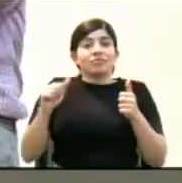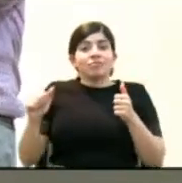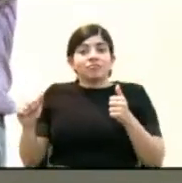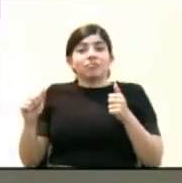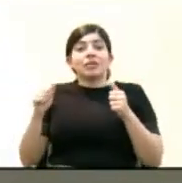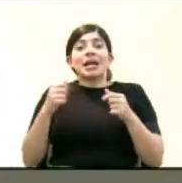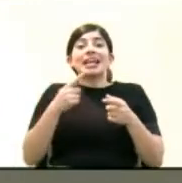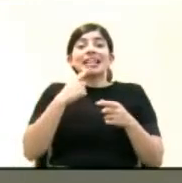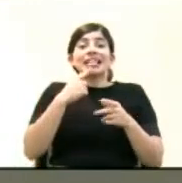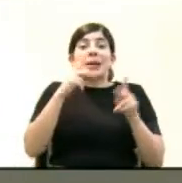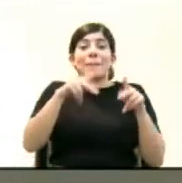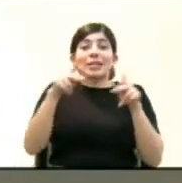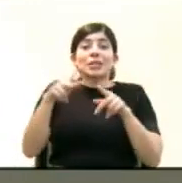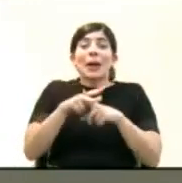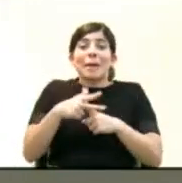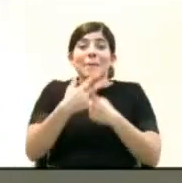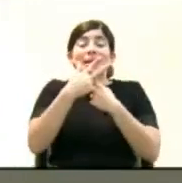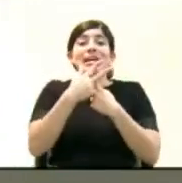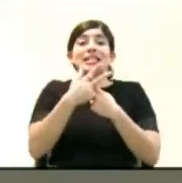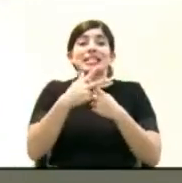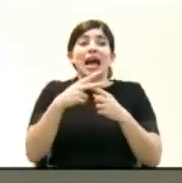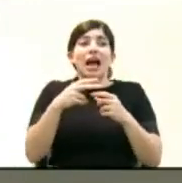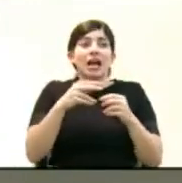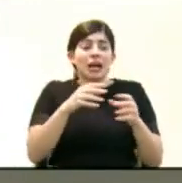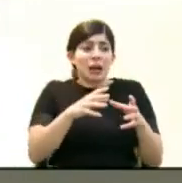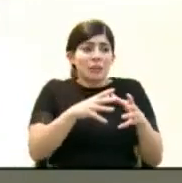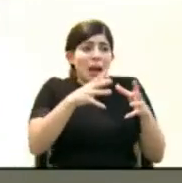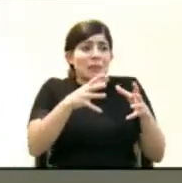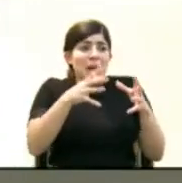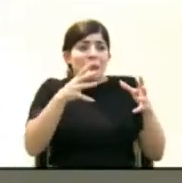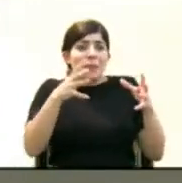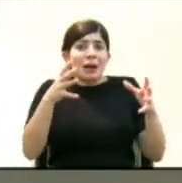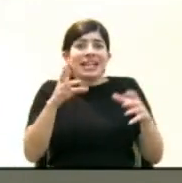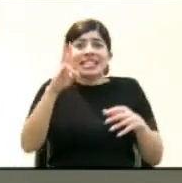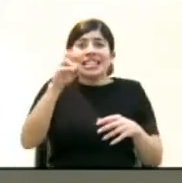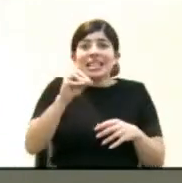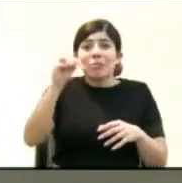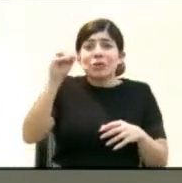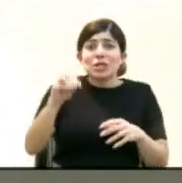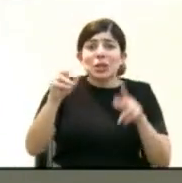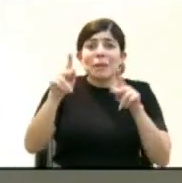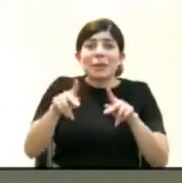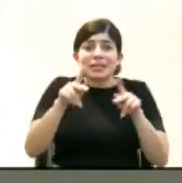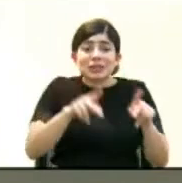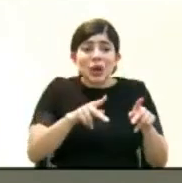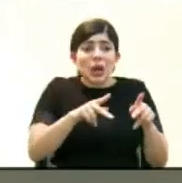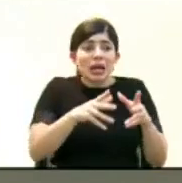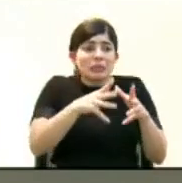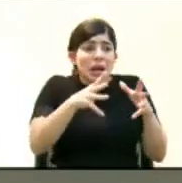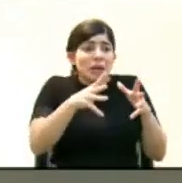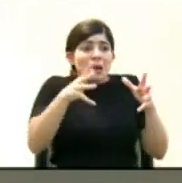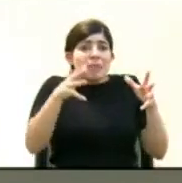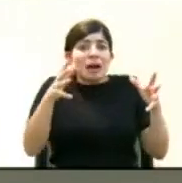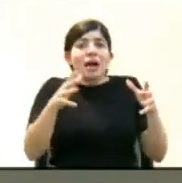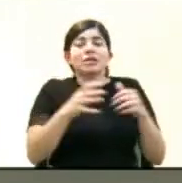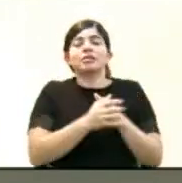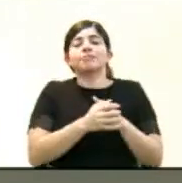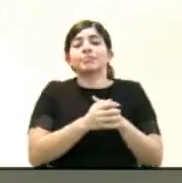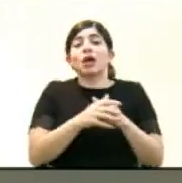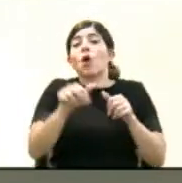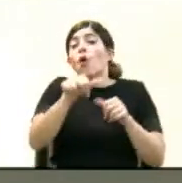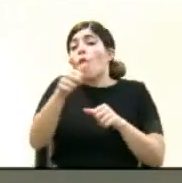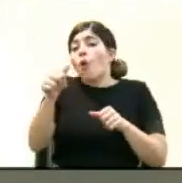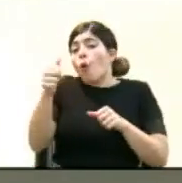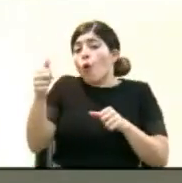diferentes estudios empiezan a hablar de un porcentaje mayor, 70% de la población, etcétera. Otros elementos que